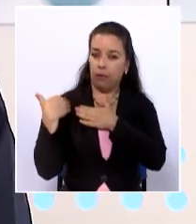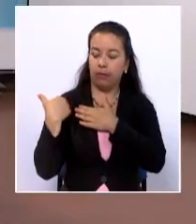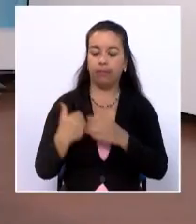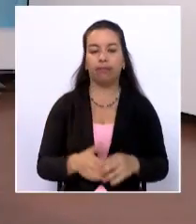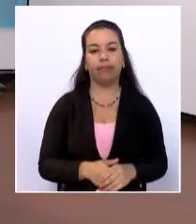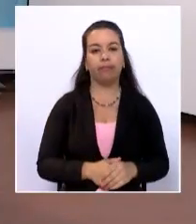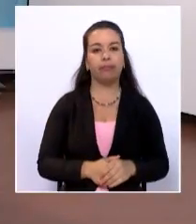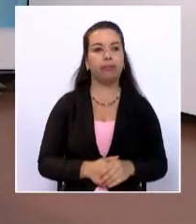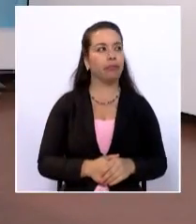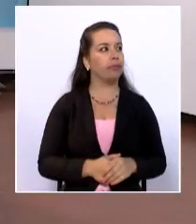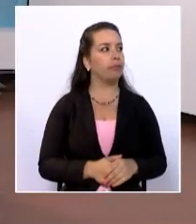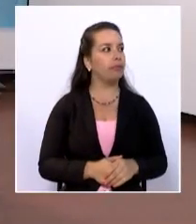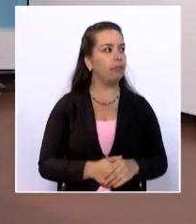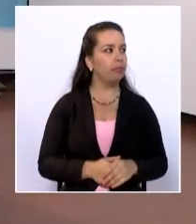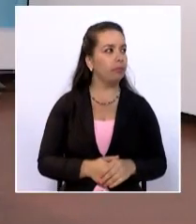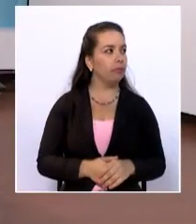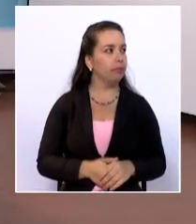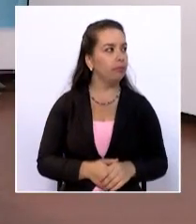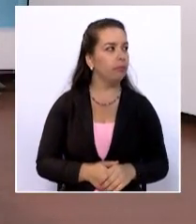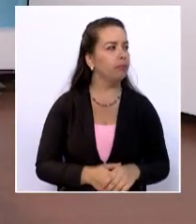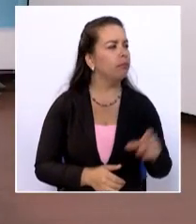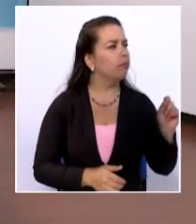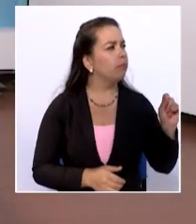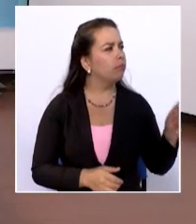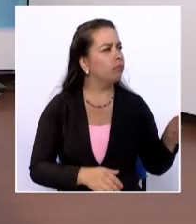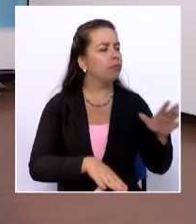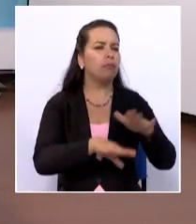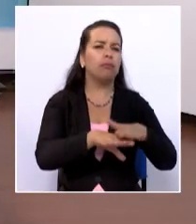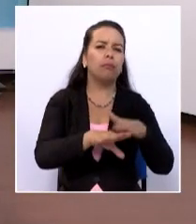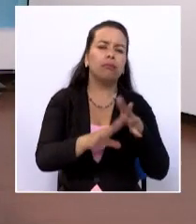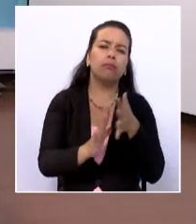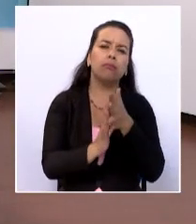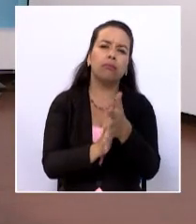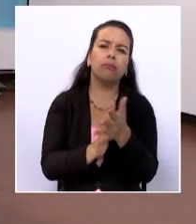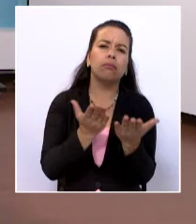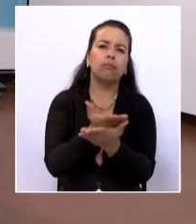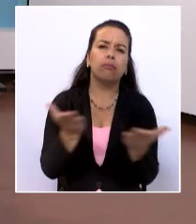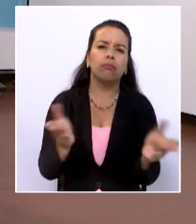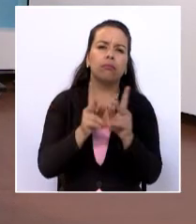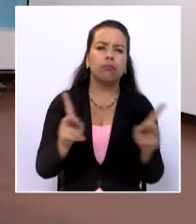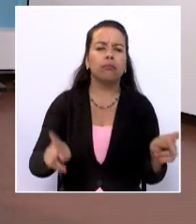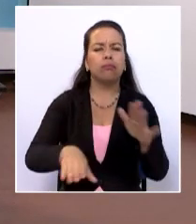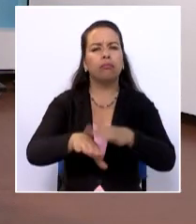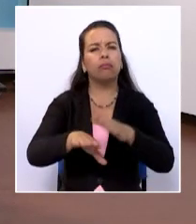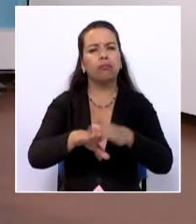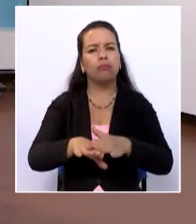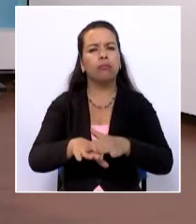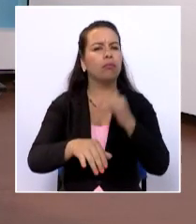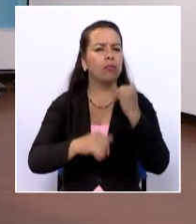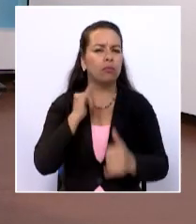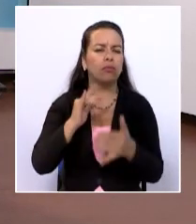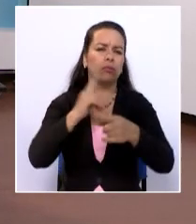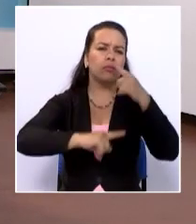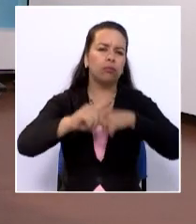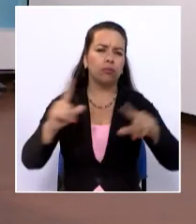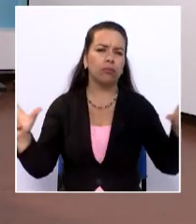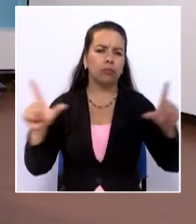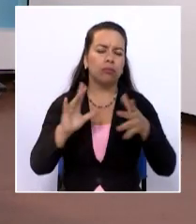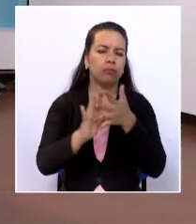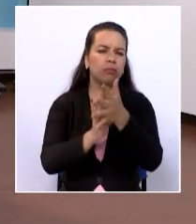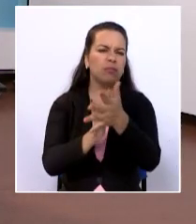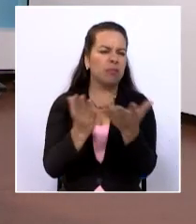dirigido perfecto doctor un último mensaje para que le mostremos aquí a las personas y le enviamos un mensaje final a los televidentes respecto